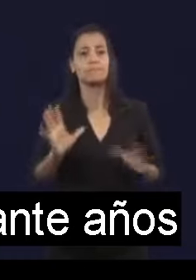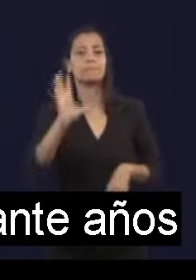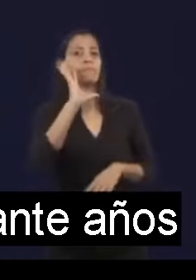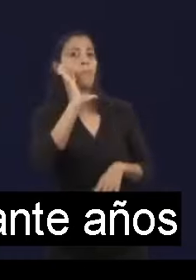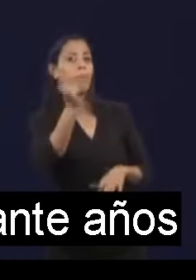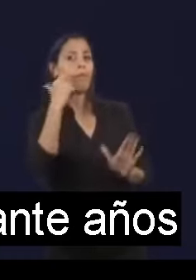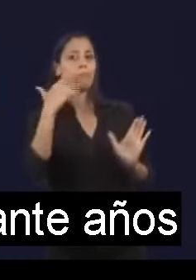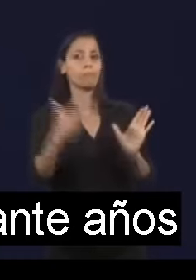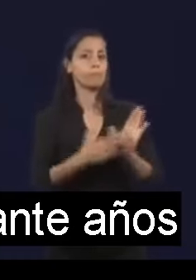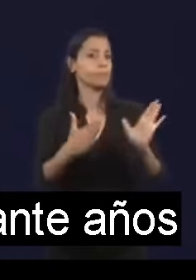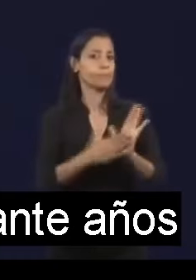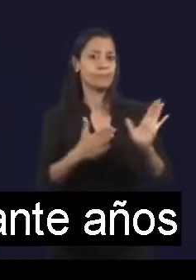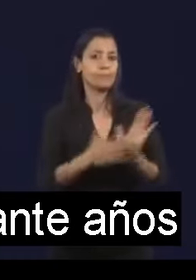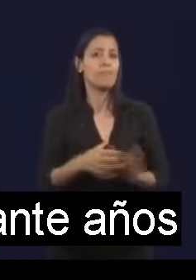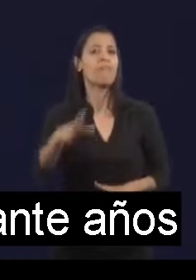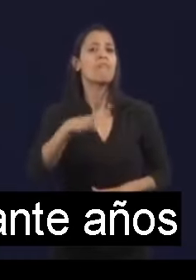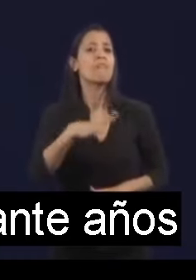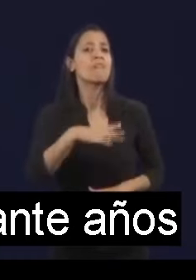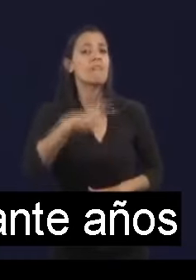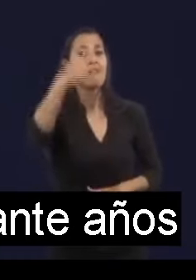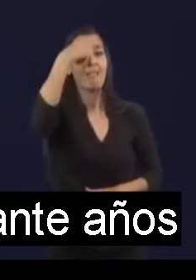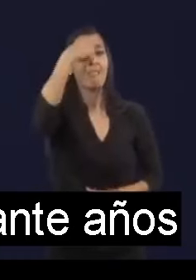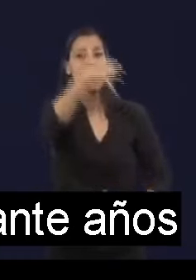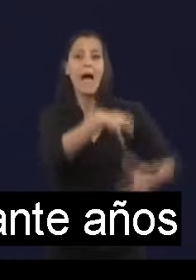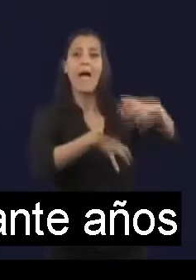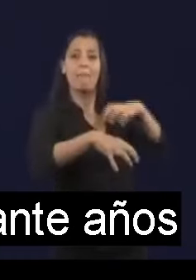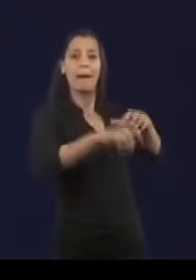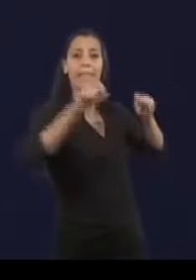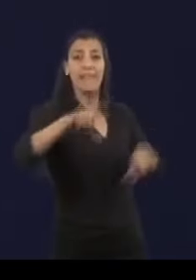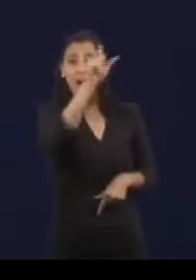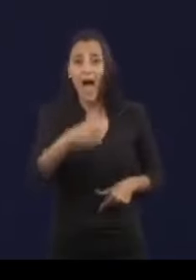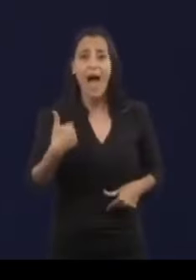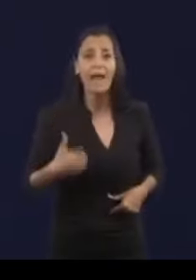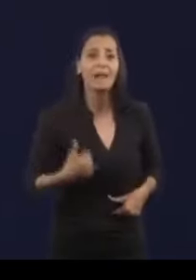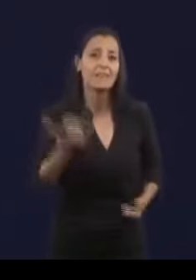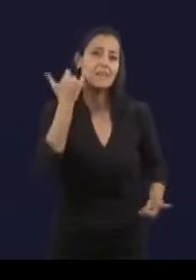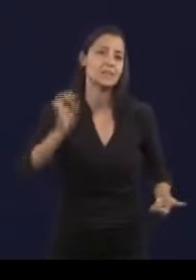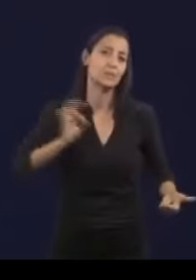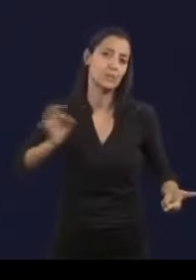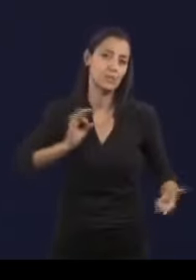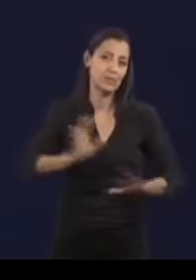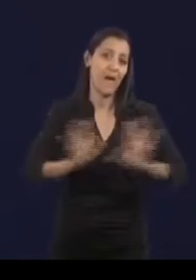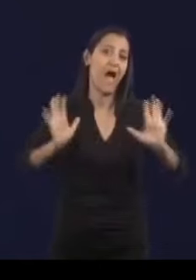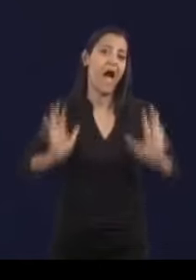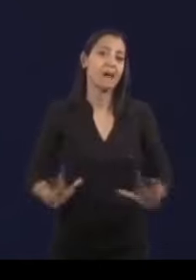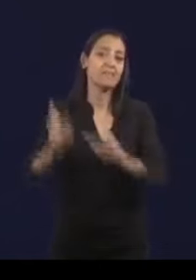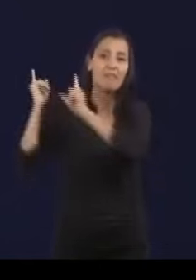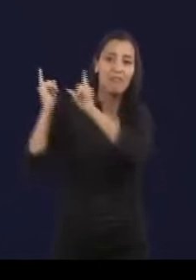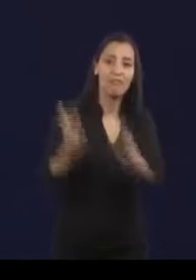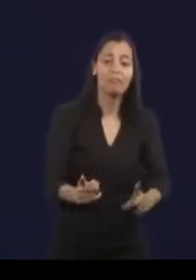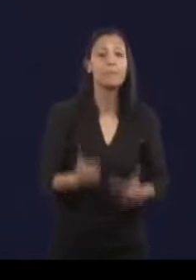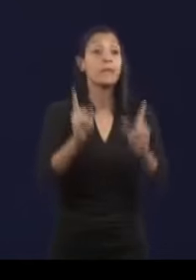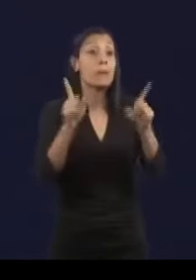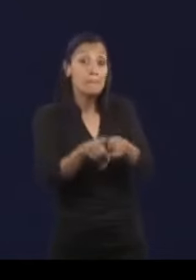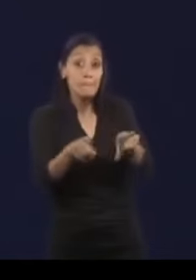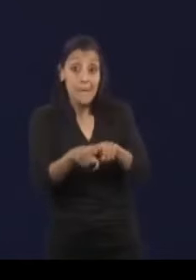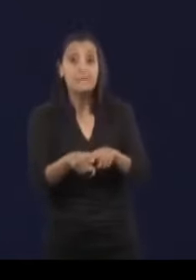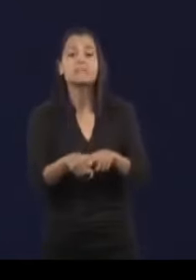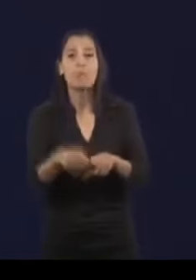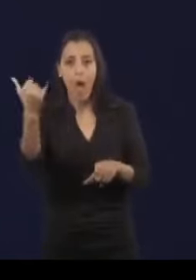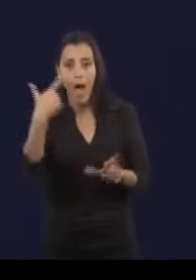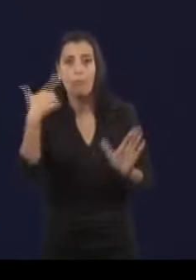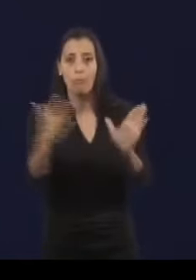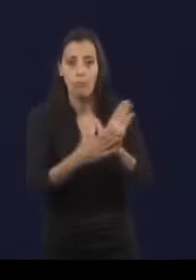entemente la falta de empatía ha reinado en la Argentina durante años esta atrocidad también refleja se refleja en su